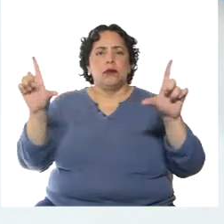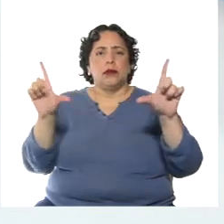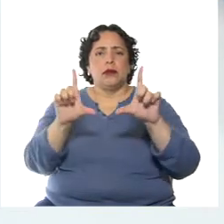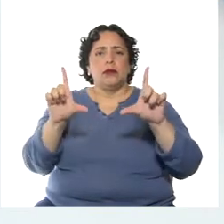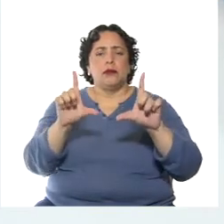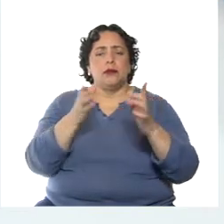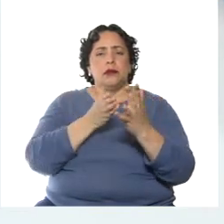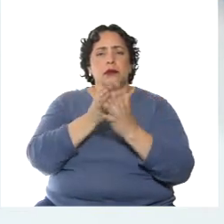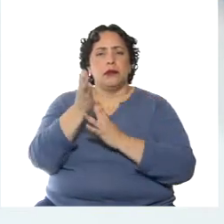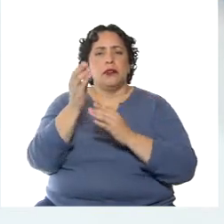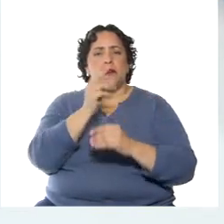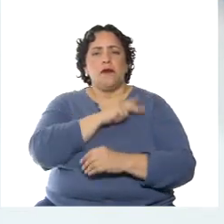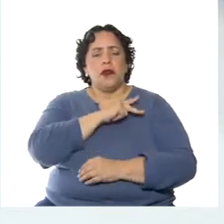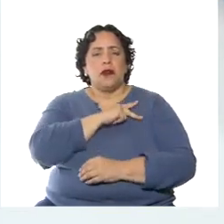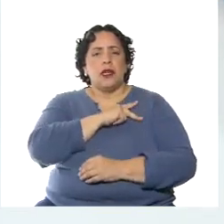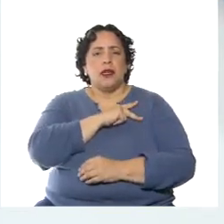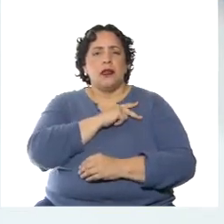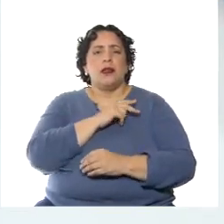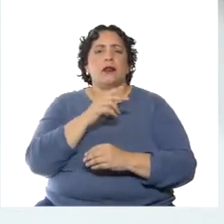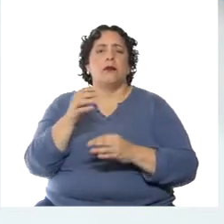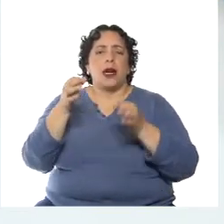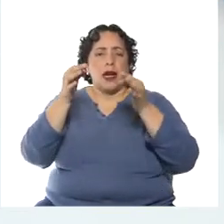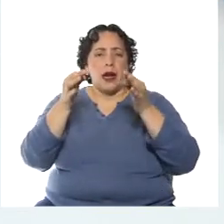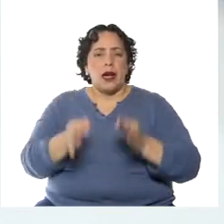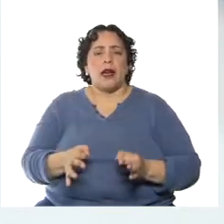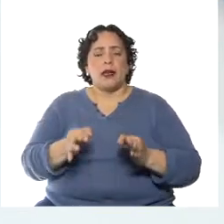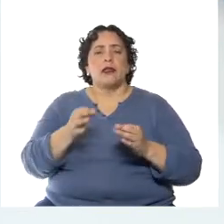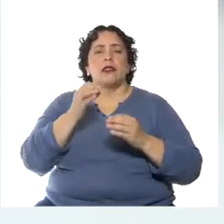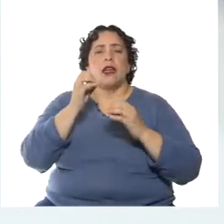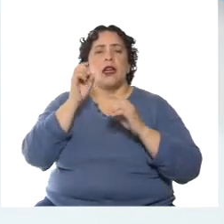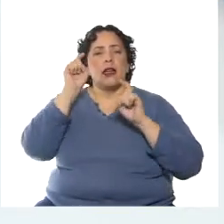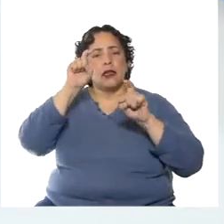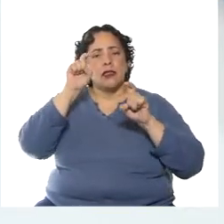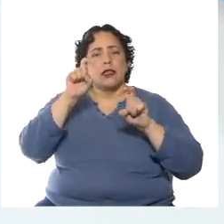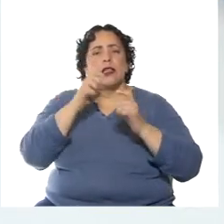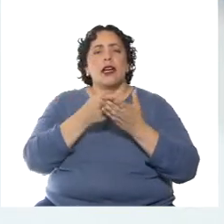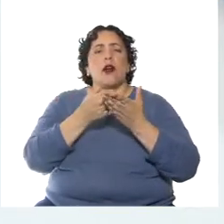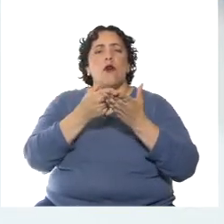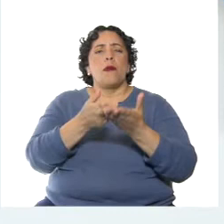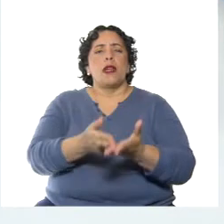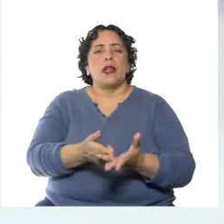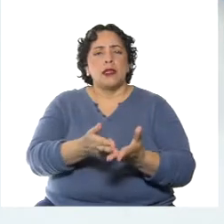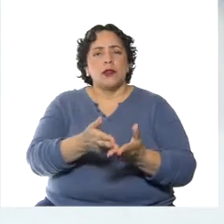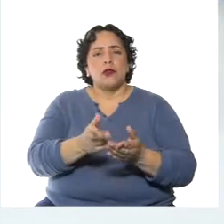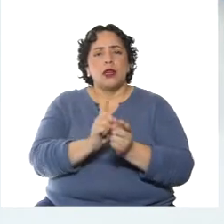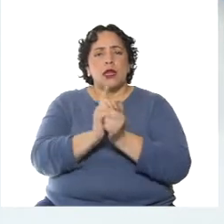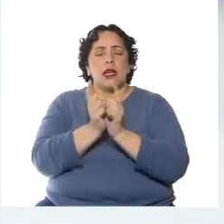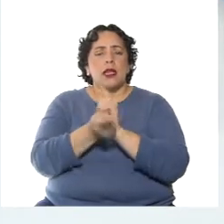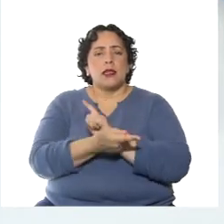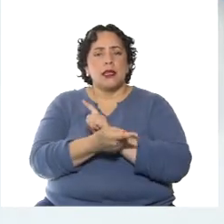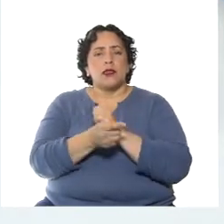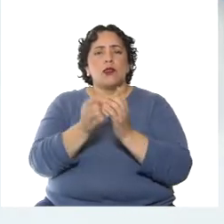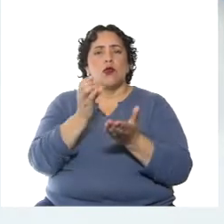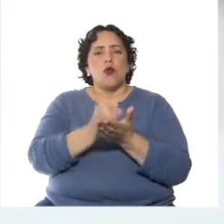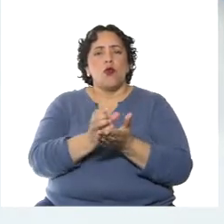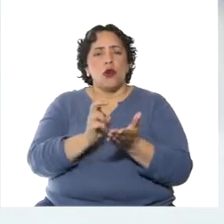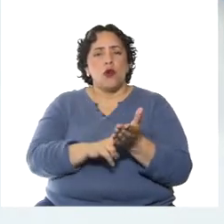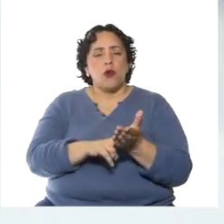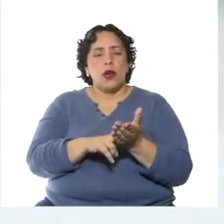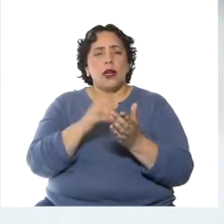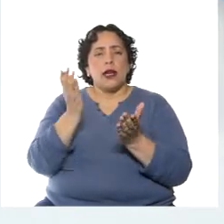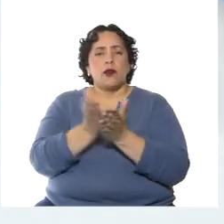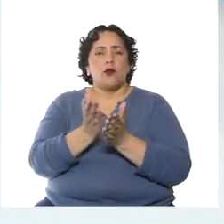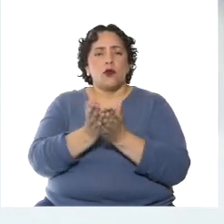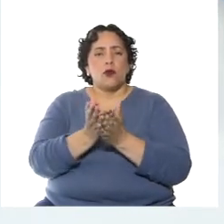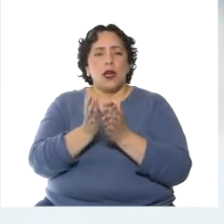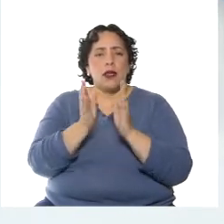a través de la señal de Vive TV para garantizar orientaciones, recomendaciones y adaptaciones curriculares para los